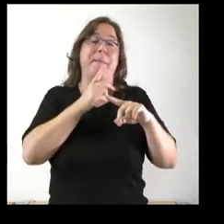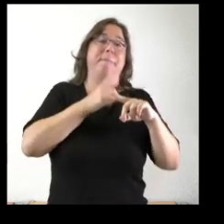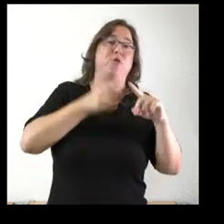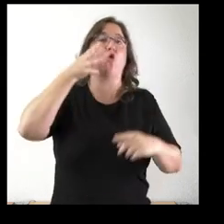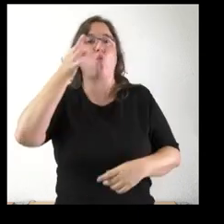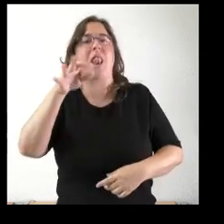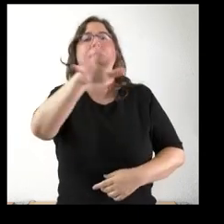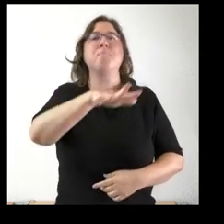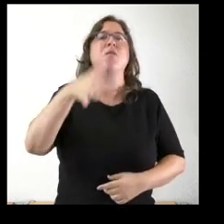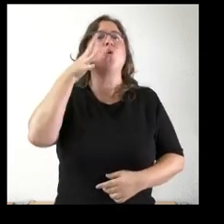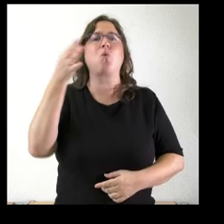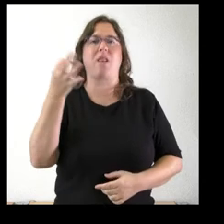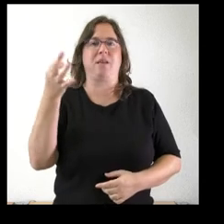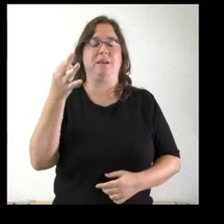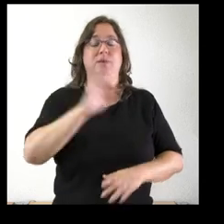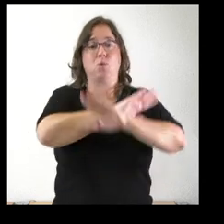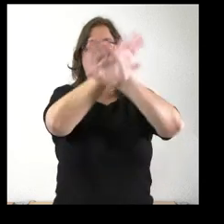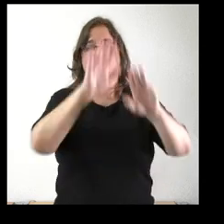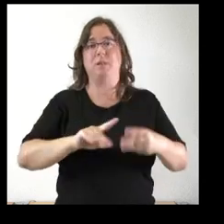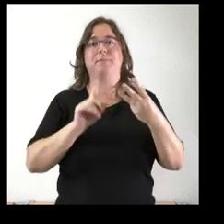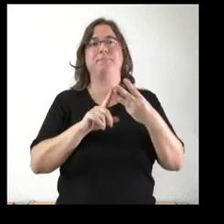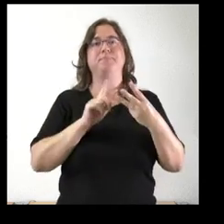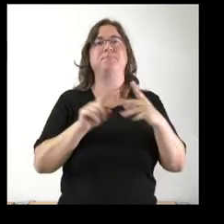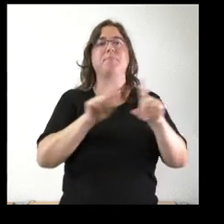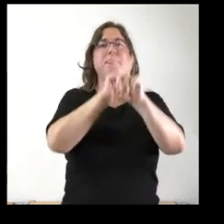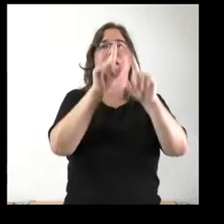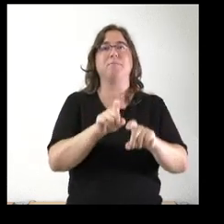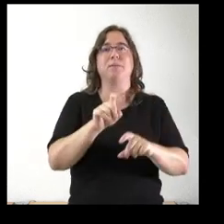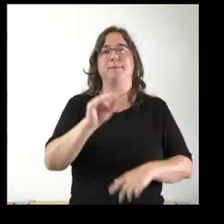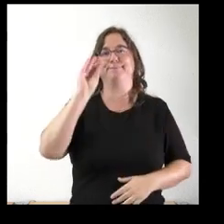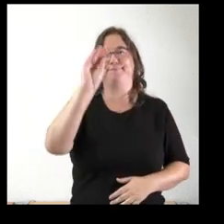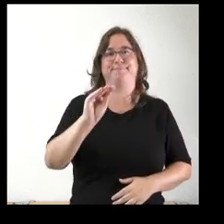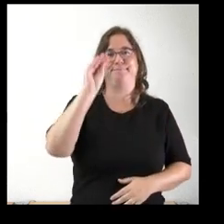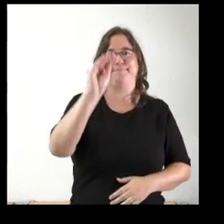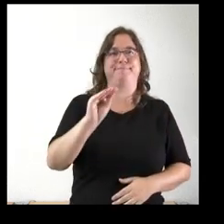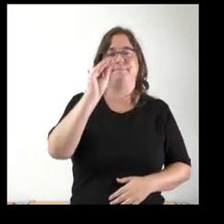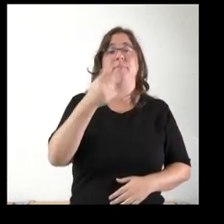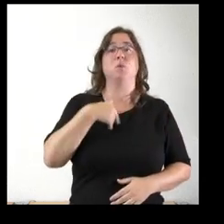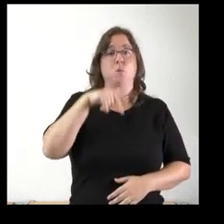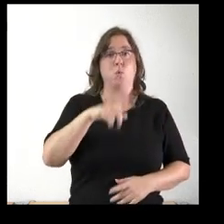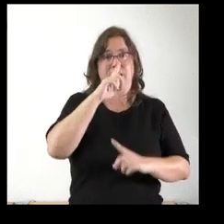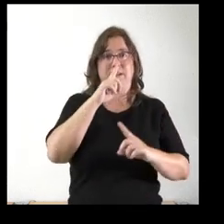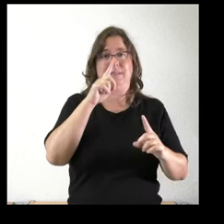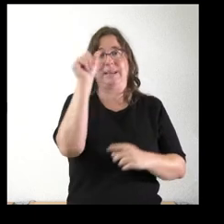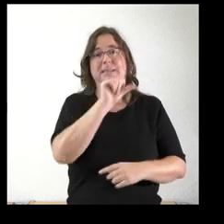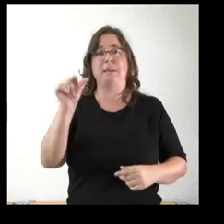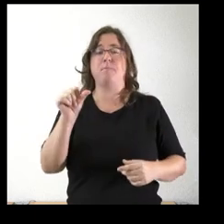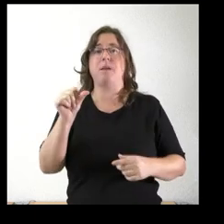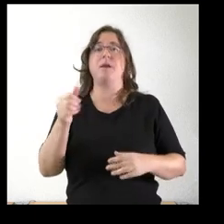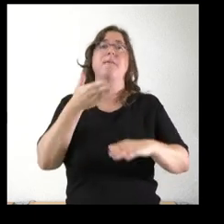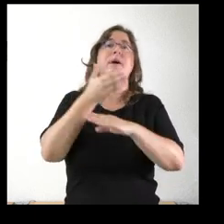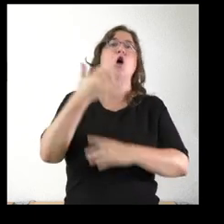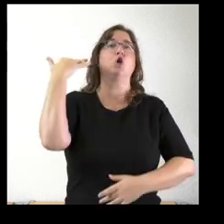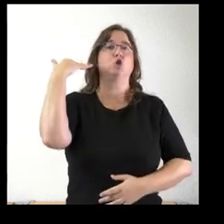en este tipo de medidas. Y por último, una pregunta que suele ser repetitiva todos los años. Usted ha estado esta semana en Soria presentando